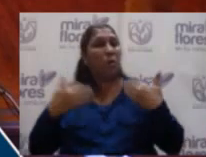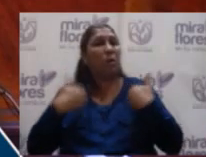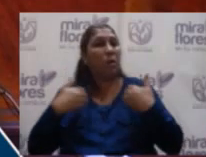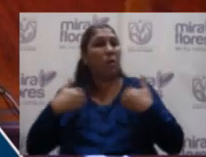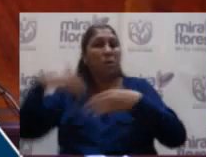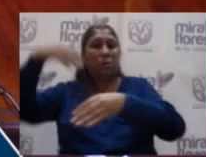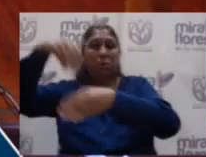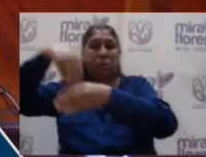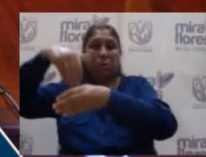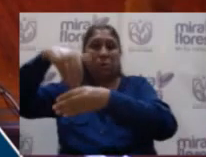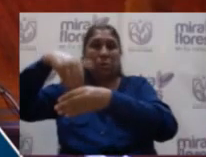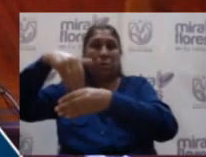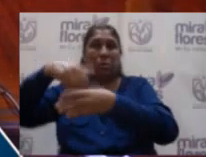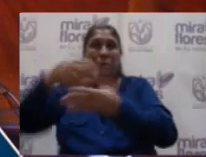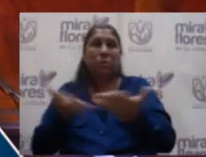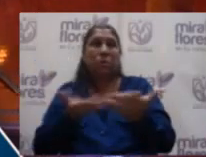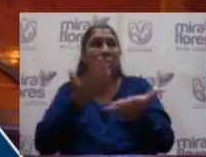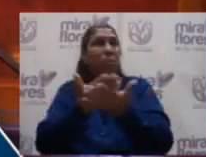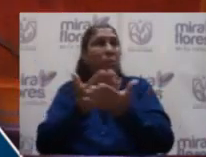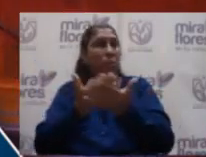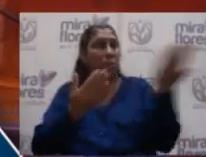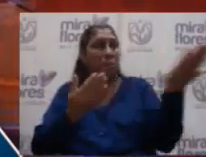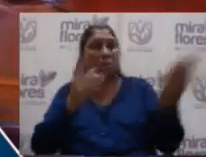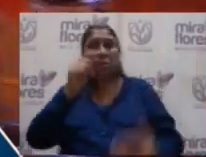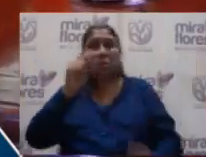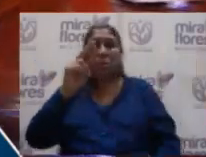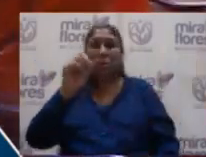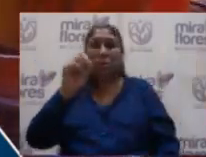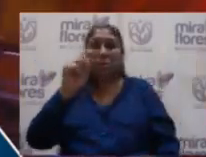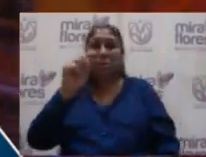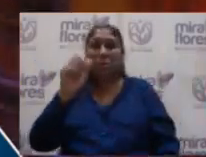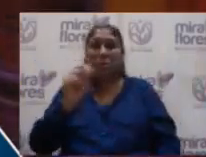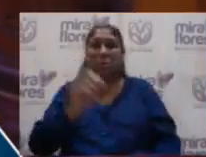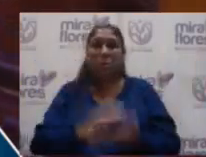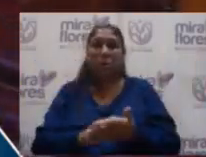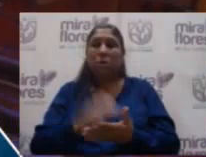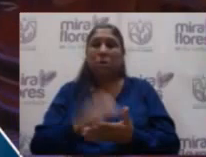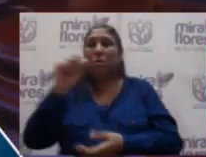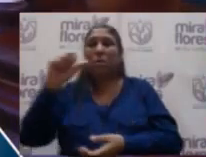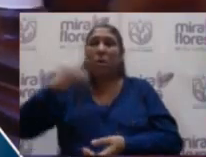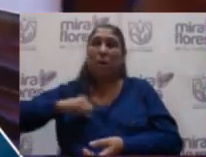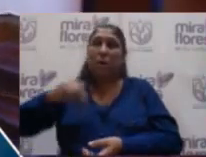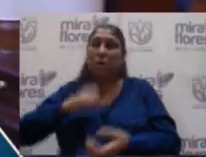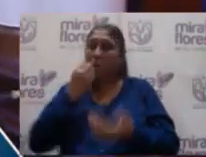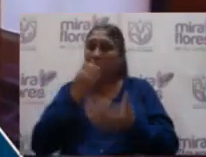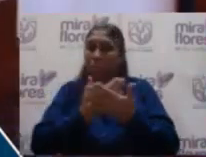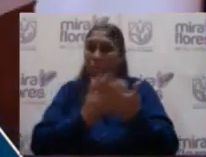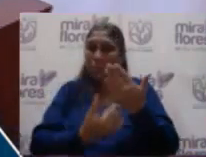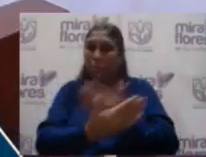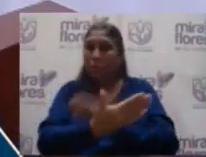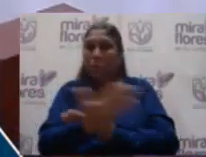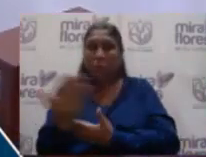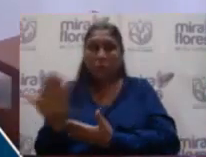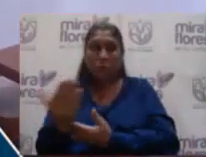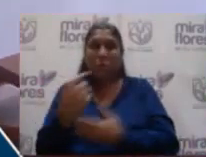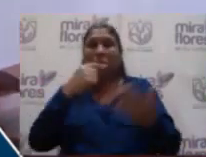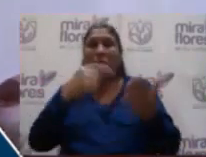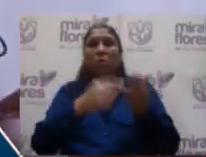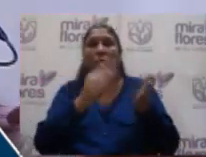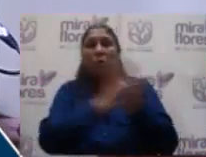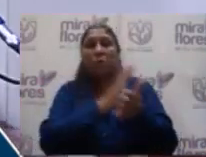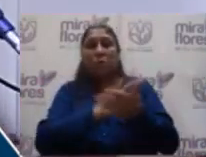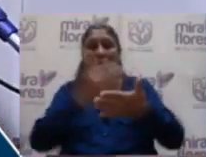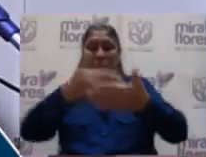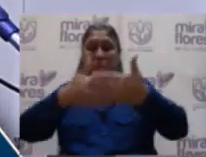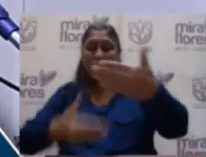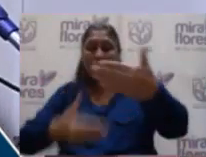voto. Señor Tuesta, por favor. Sí, señor alcalde, señores regidores, muy buenos días. Sí, respecto a este documento, el informe